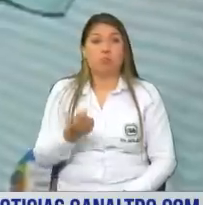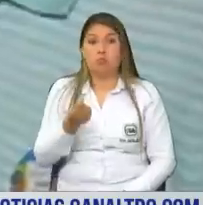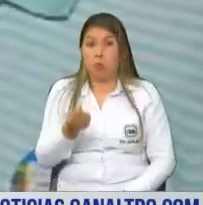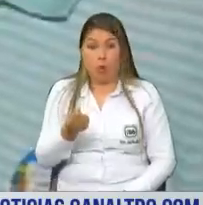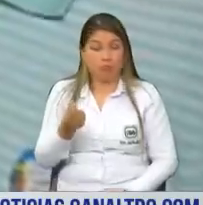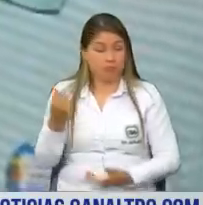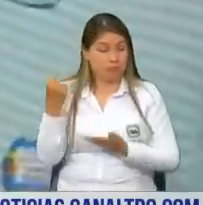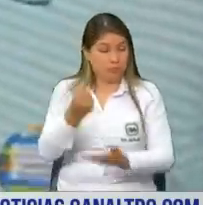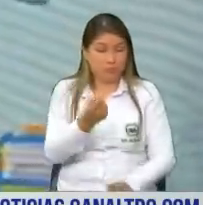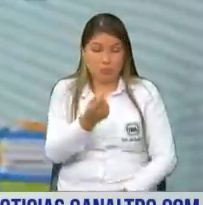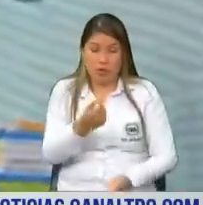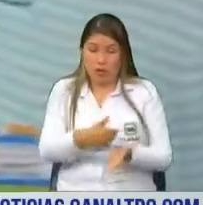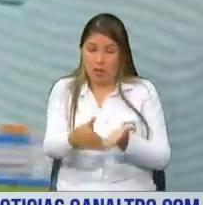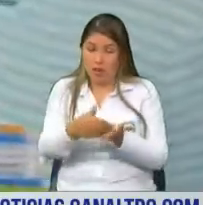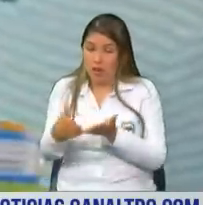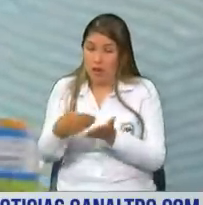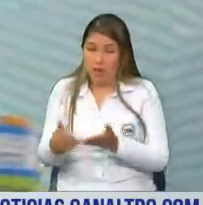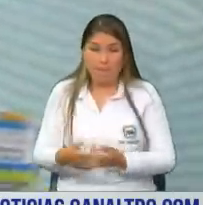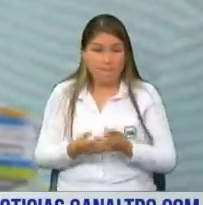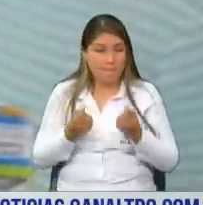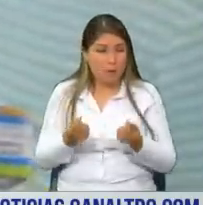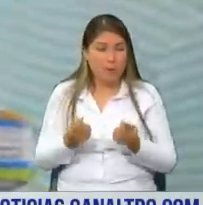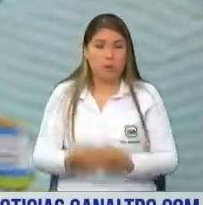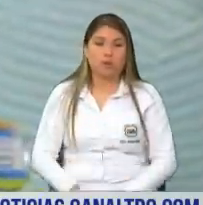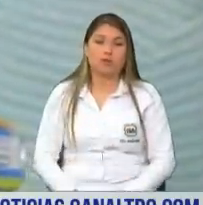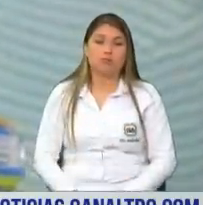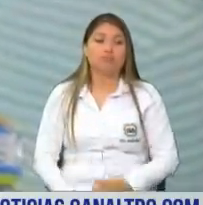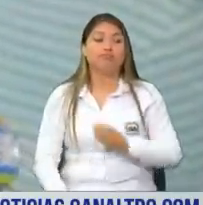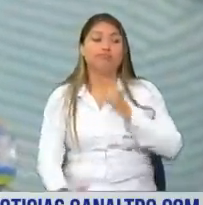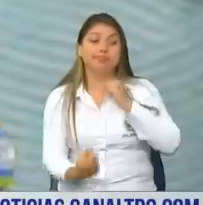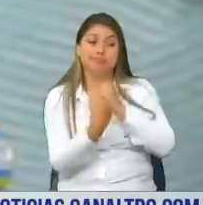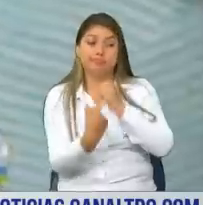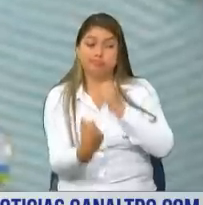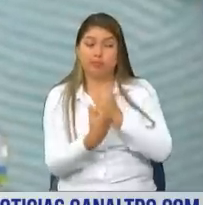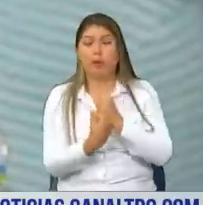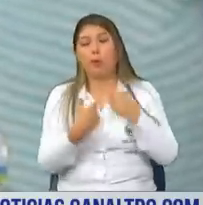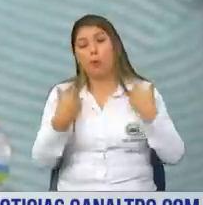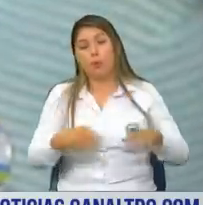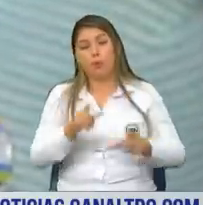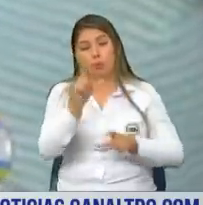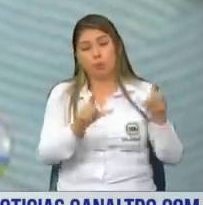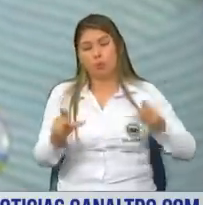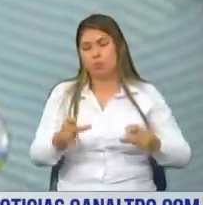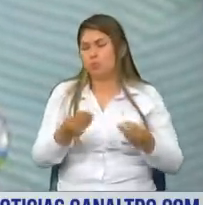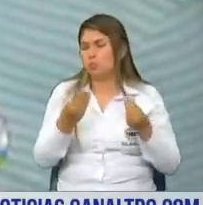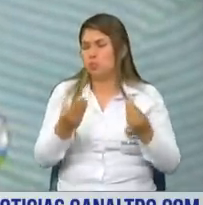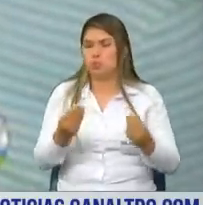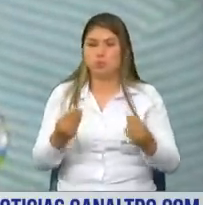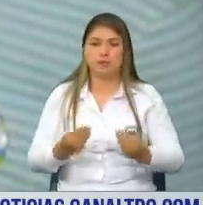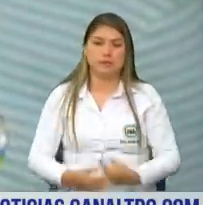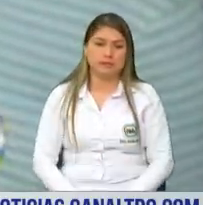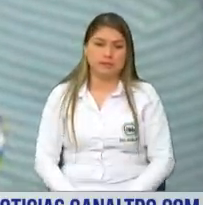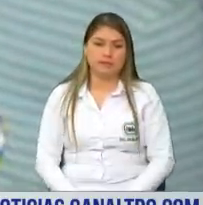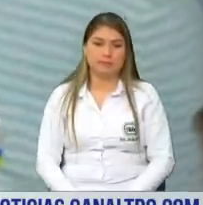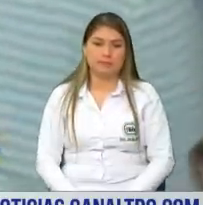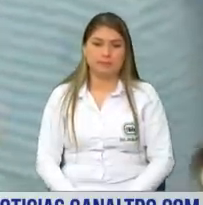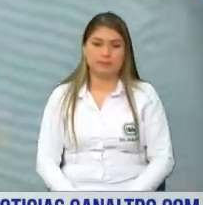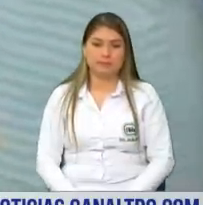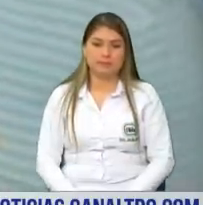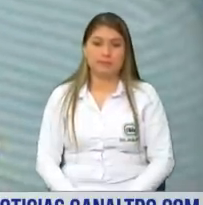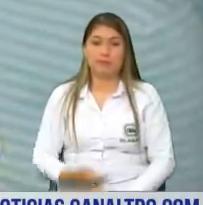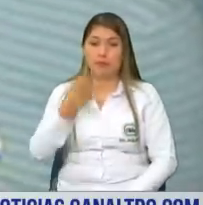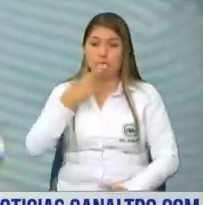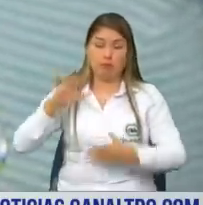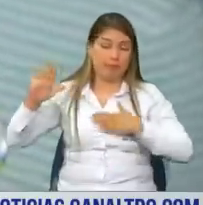pocos recursos con el apoyo incondicional de mucha gente el